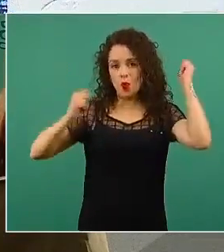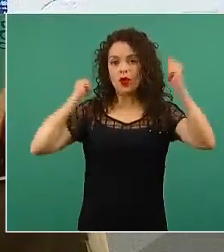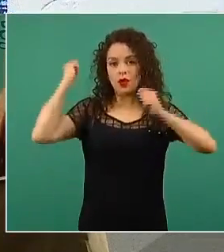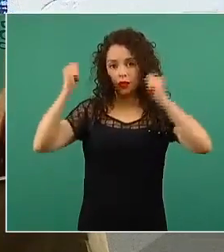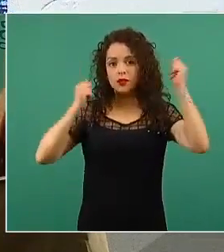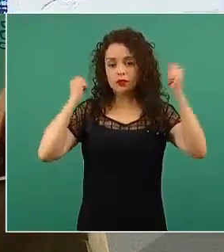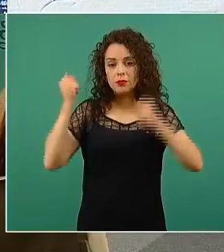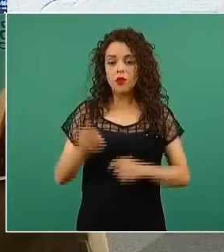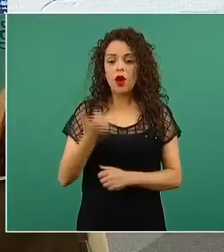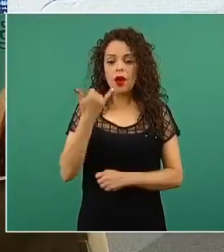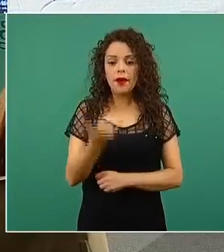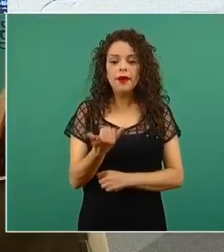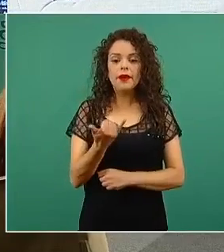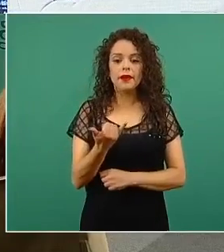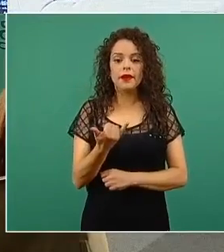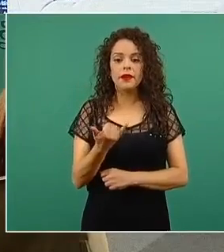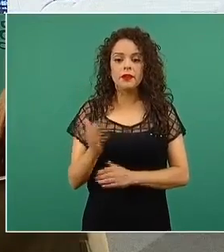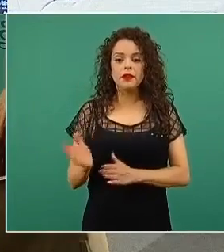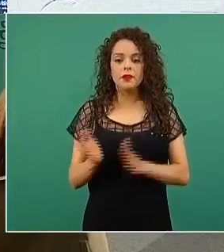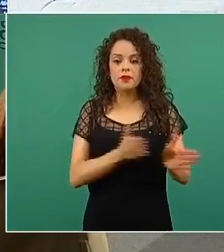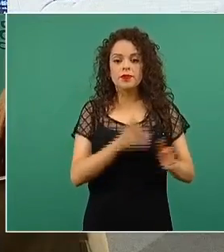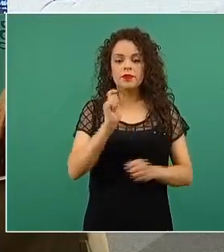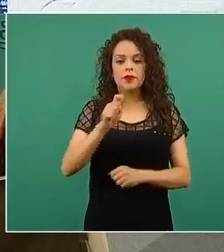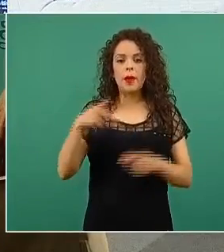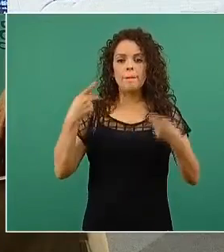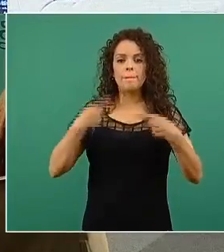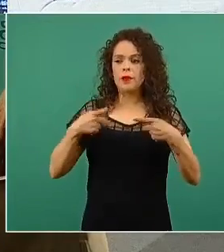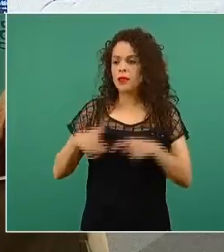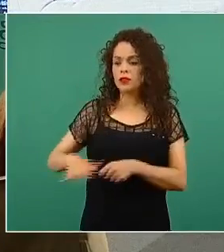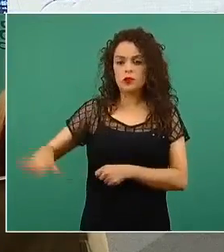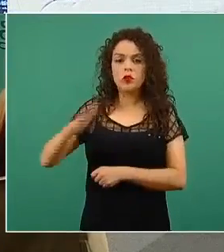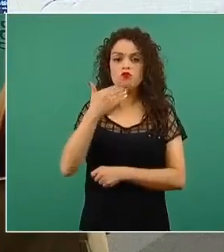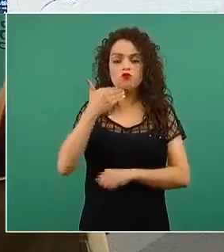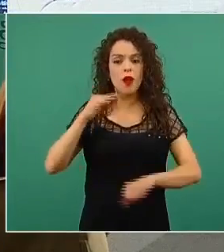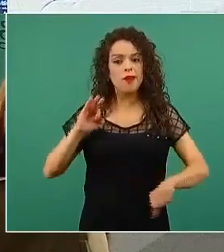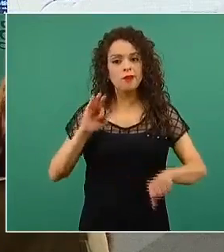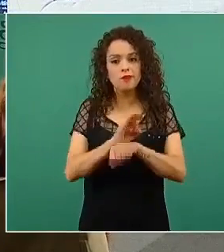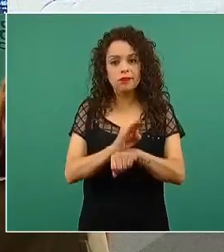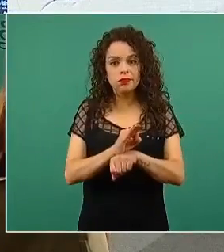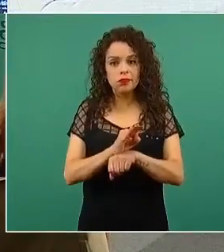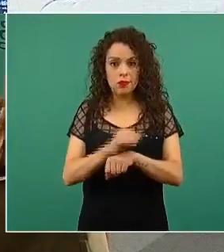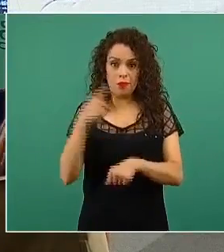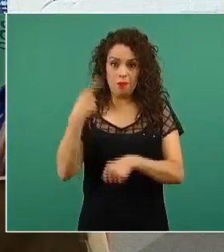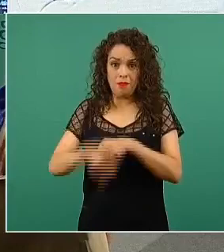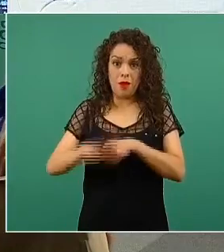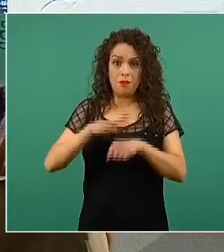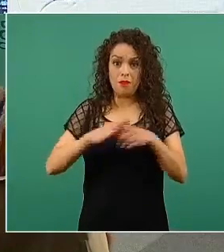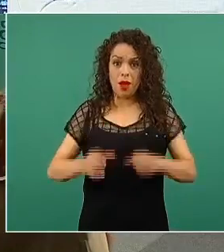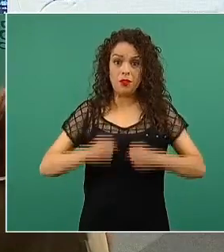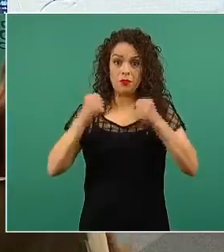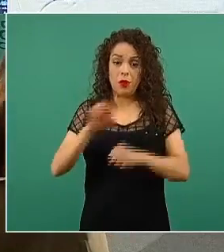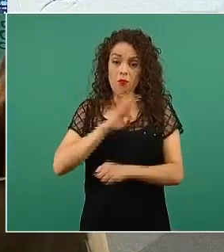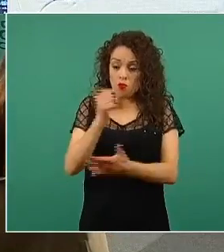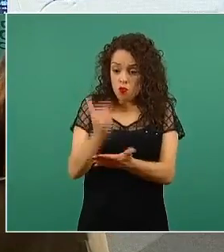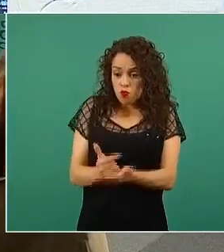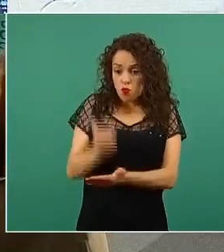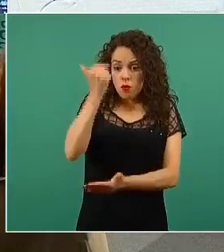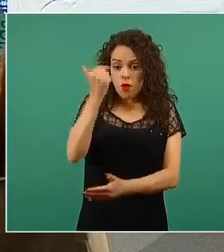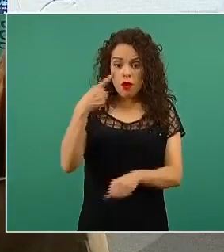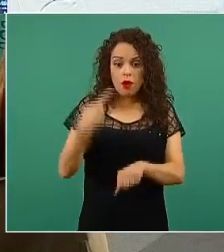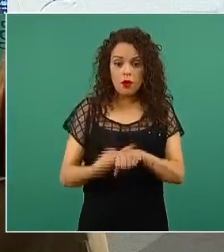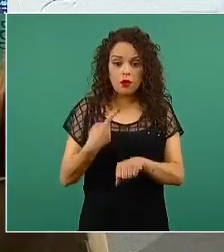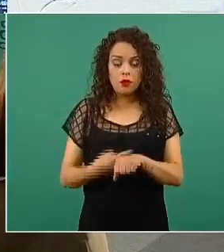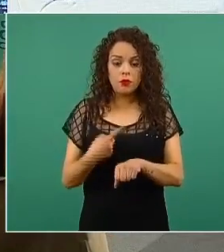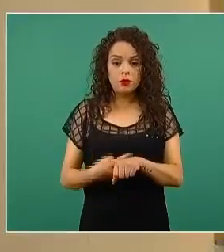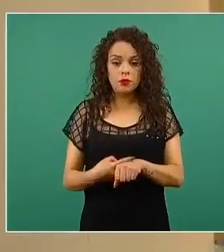los criterios de poblaciones en situación de vulnerabilidad que tienen mayor riesgo de desarrollar una complicación de